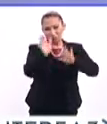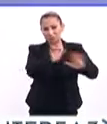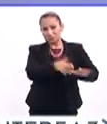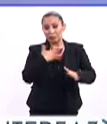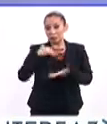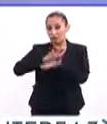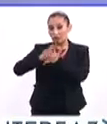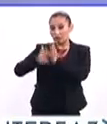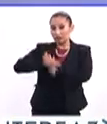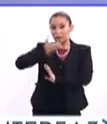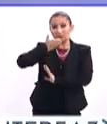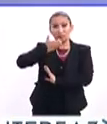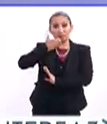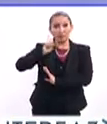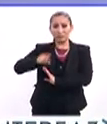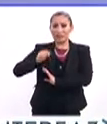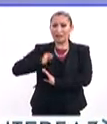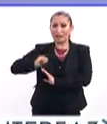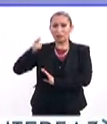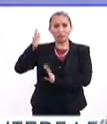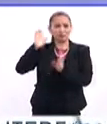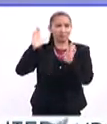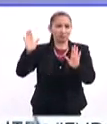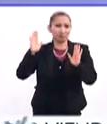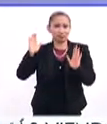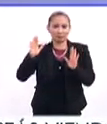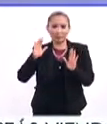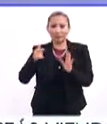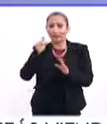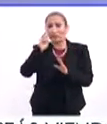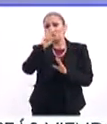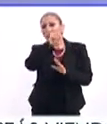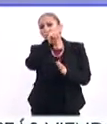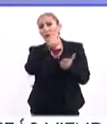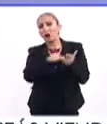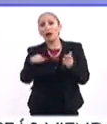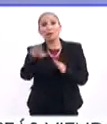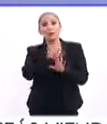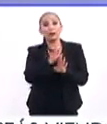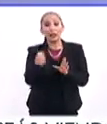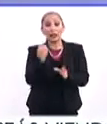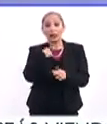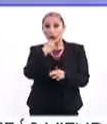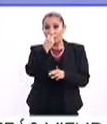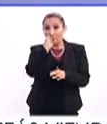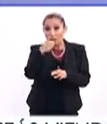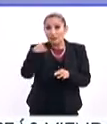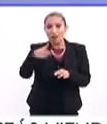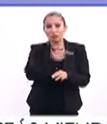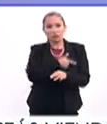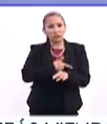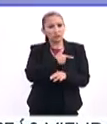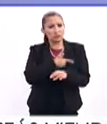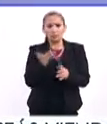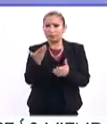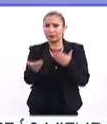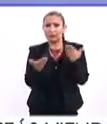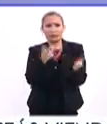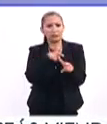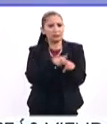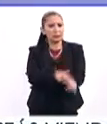tortilla tradicional sigue siendo una maravilla que encontramos en todas partes, porque el consumo, la demanda, el gusto es